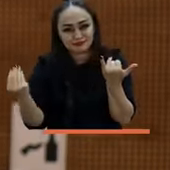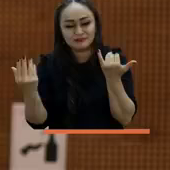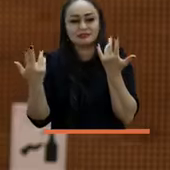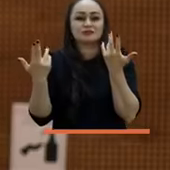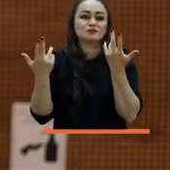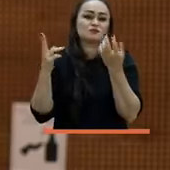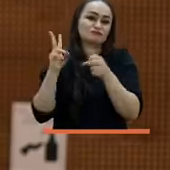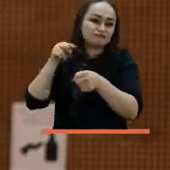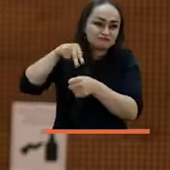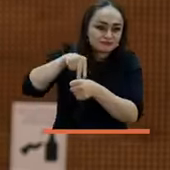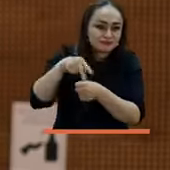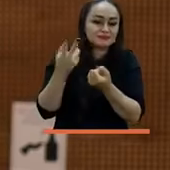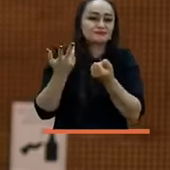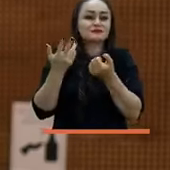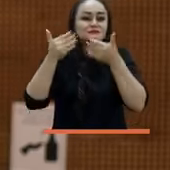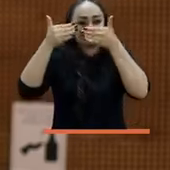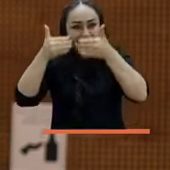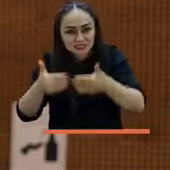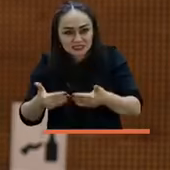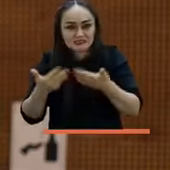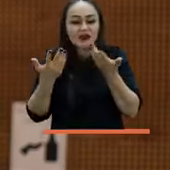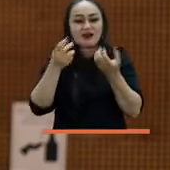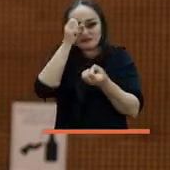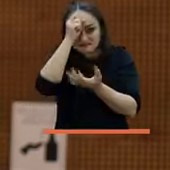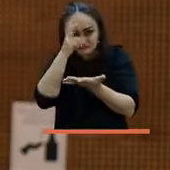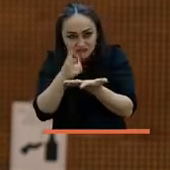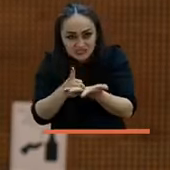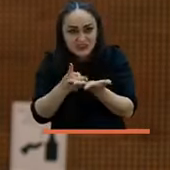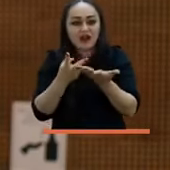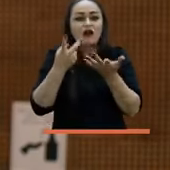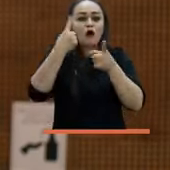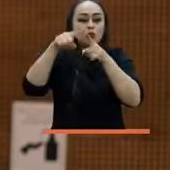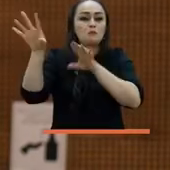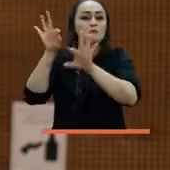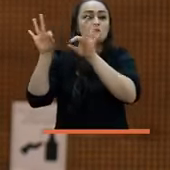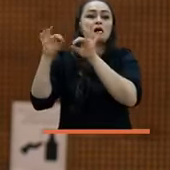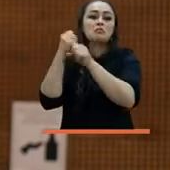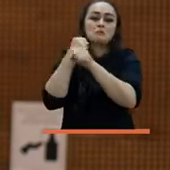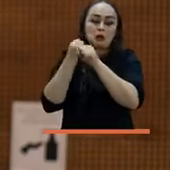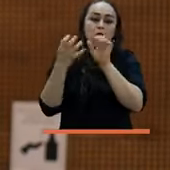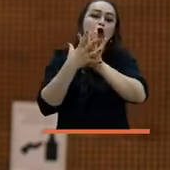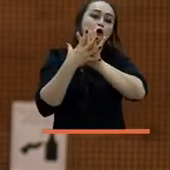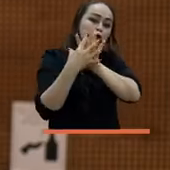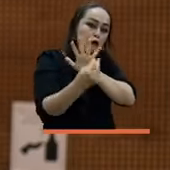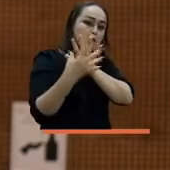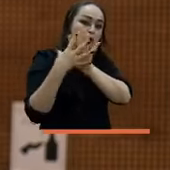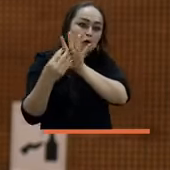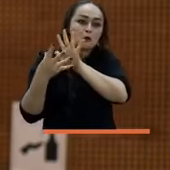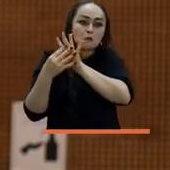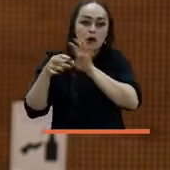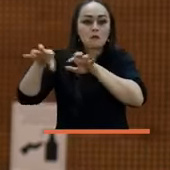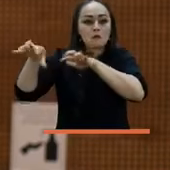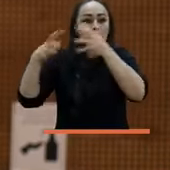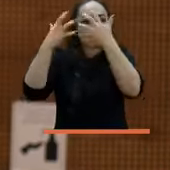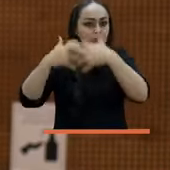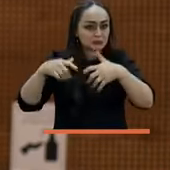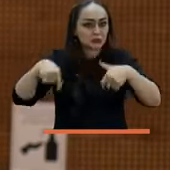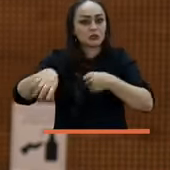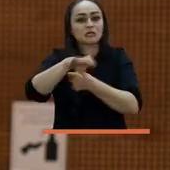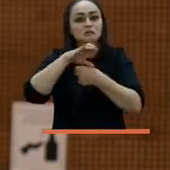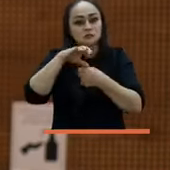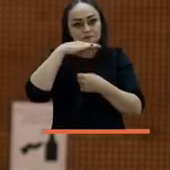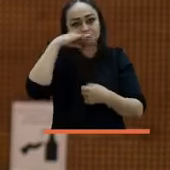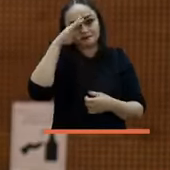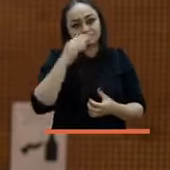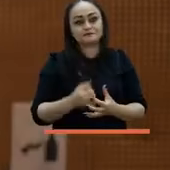entonces es motivante poder tener estos encuentros y poder que nos escuchen las empresas y los empresarios de la ciudad les